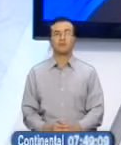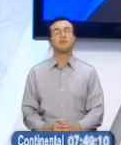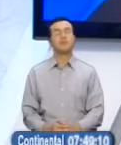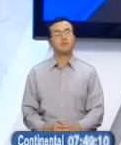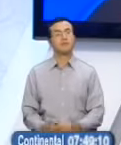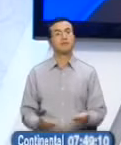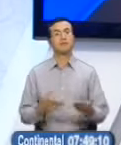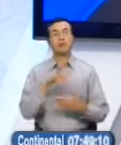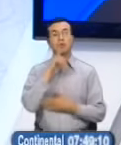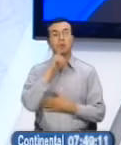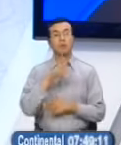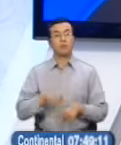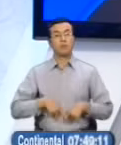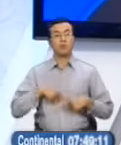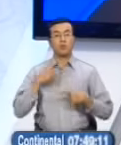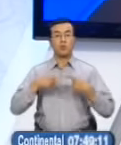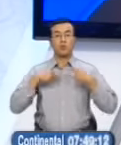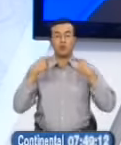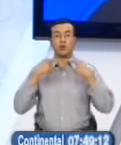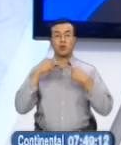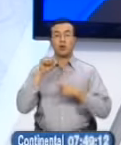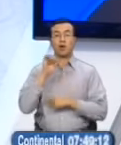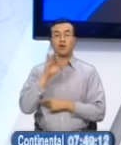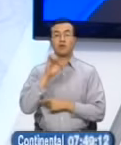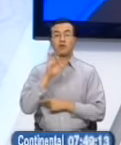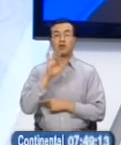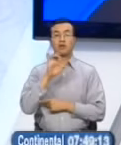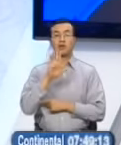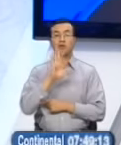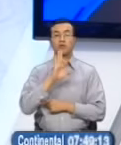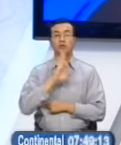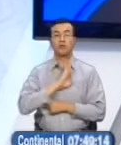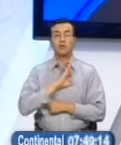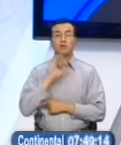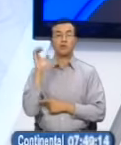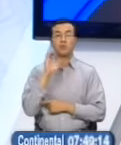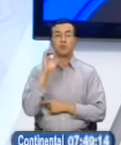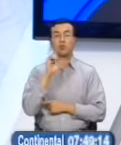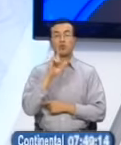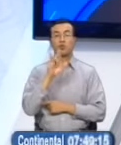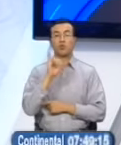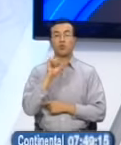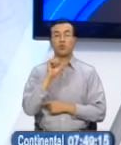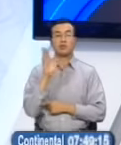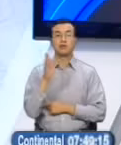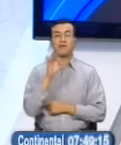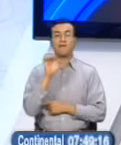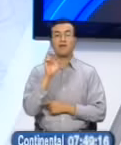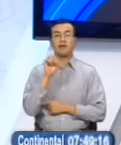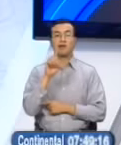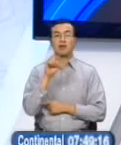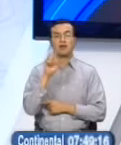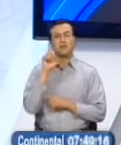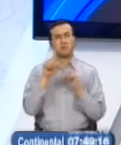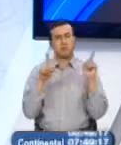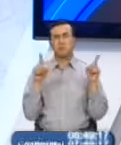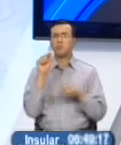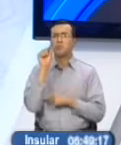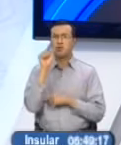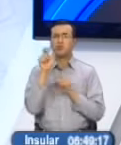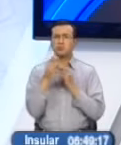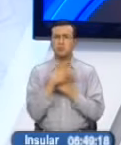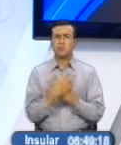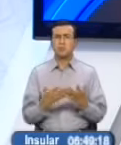Y alguien que vivió la primera gran final del Atlético Nacional es el técnico colombiano Luis Fernando Suárez. Creo que son pocos en la historia del fútbol